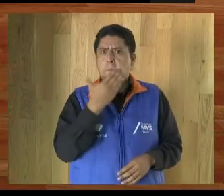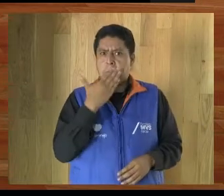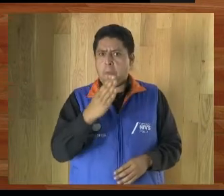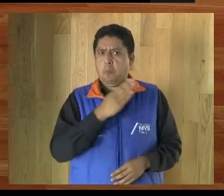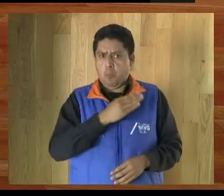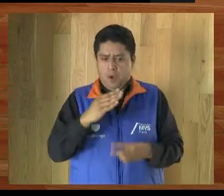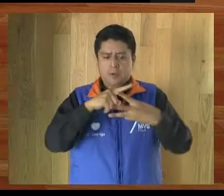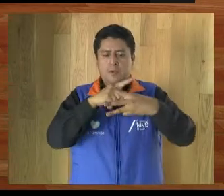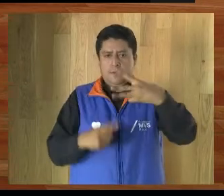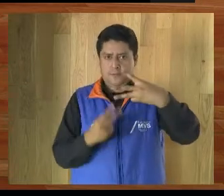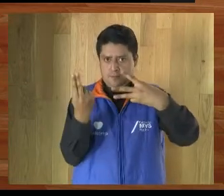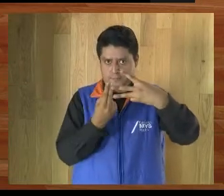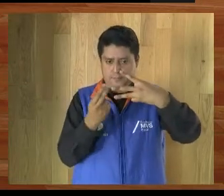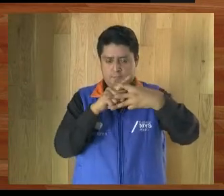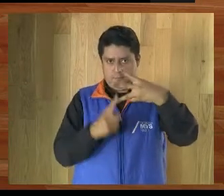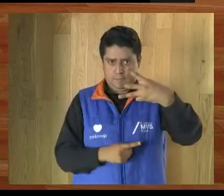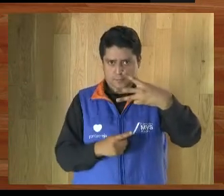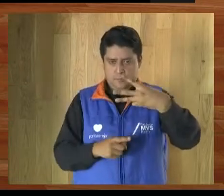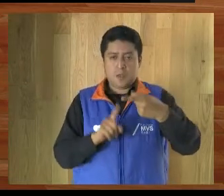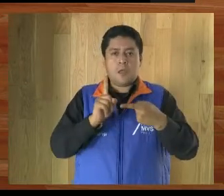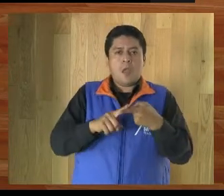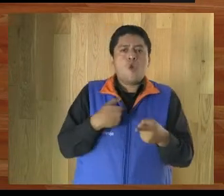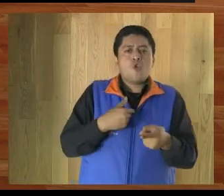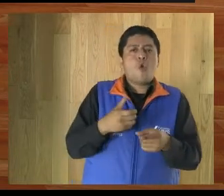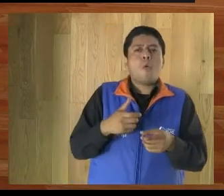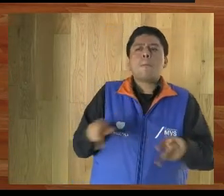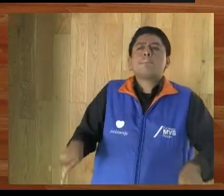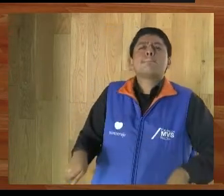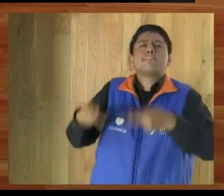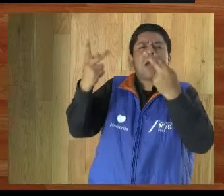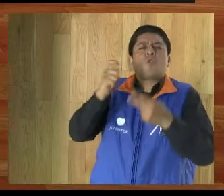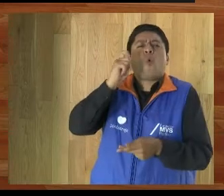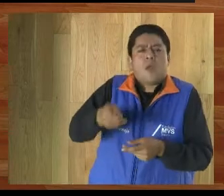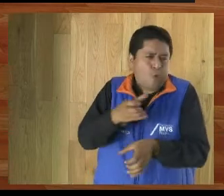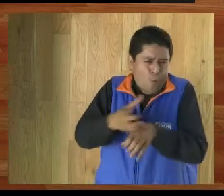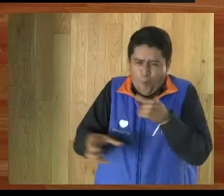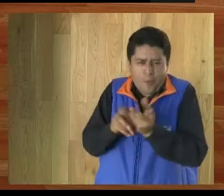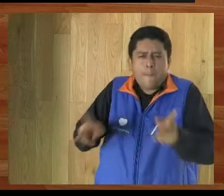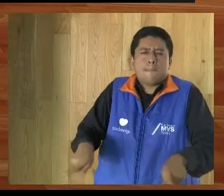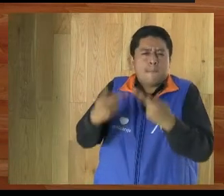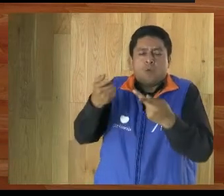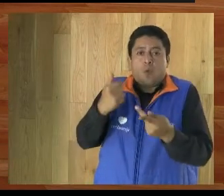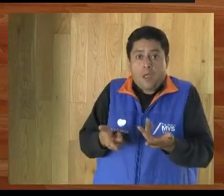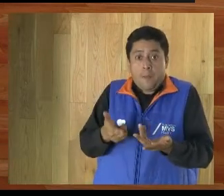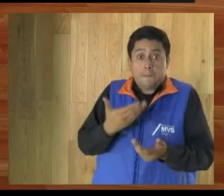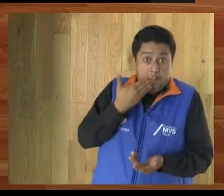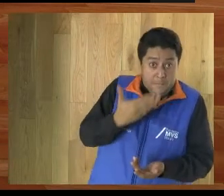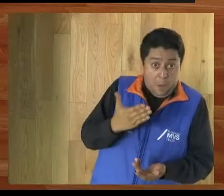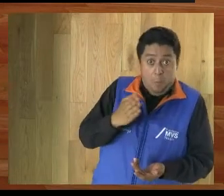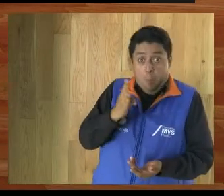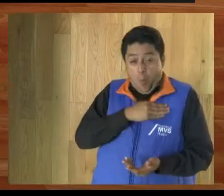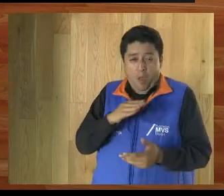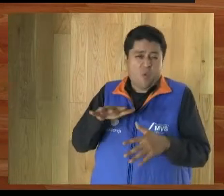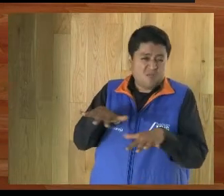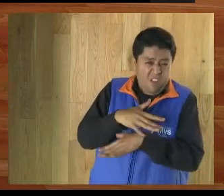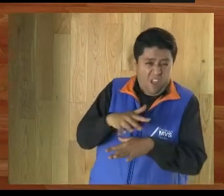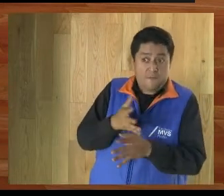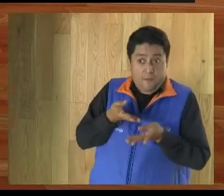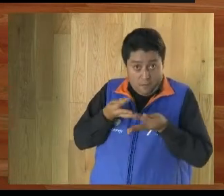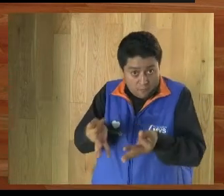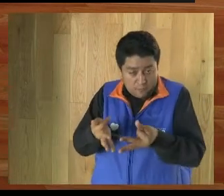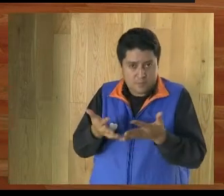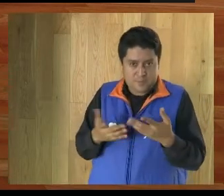3. El producto y el servicio que tú pones en el mercado, muy relacionado con la calidad, pero también en cómo lo haces, ¿no? Hoy